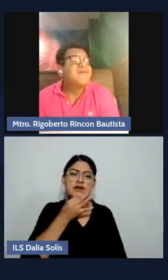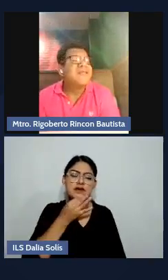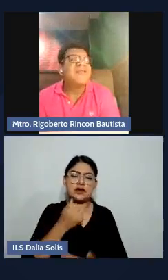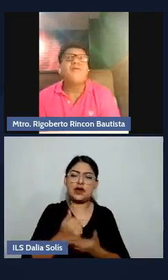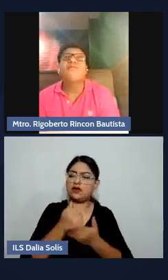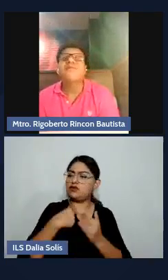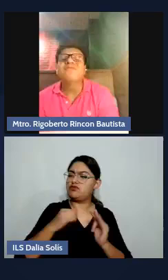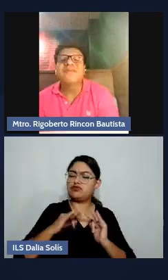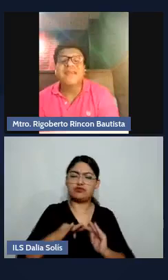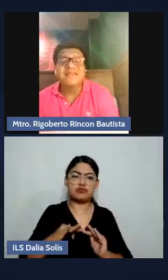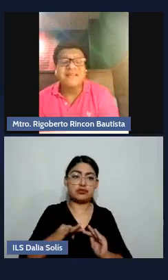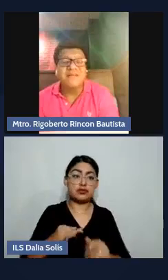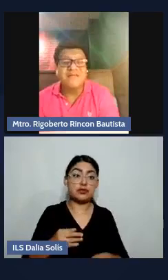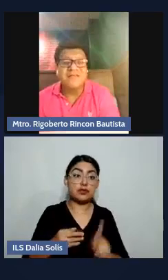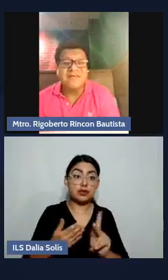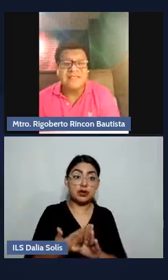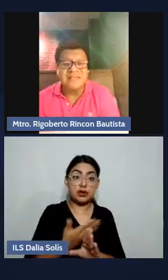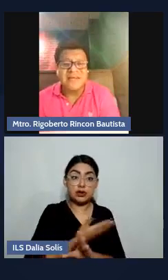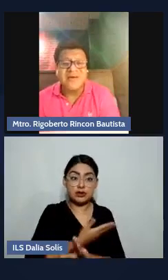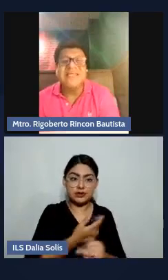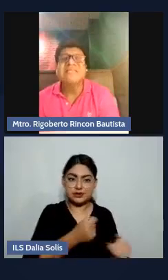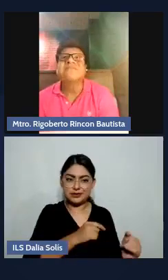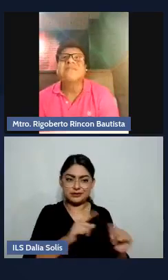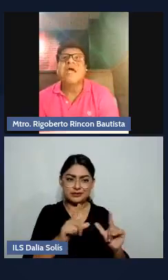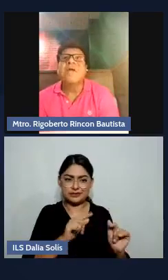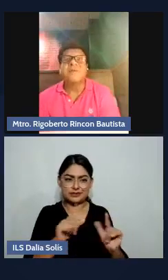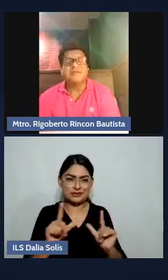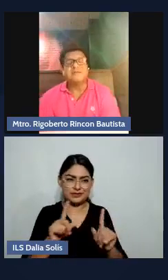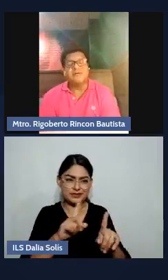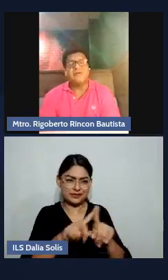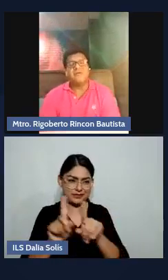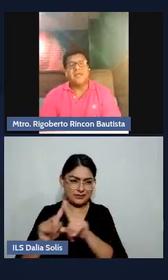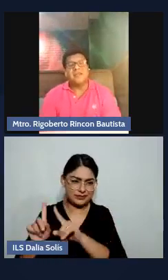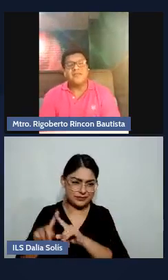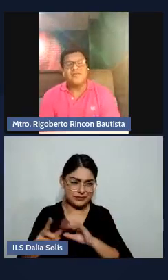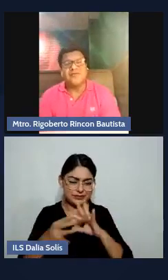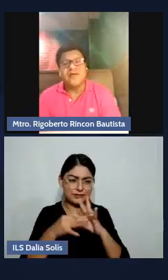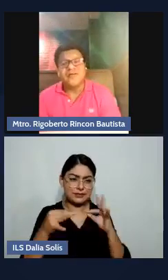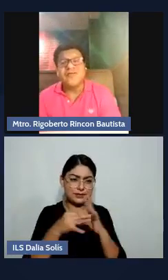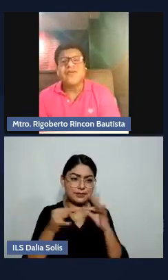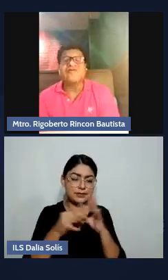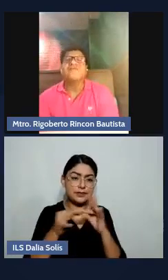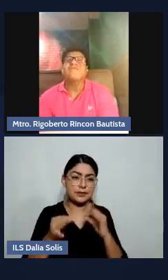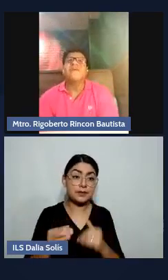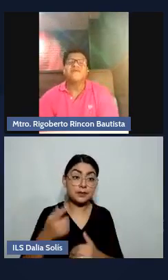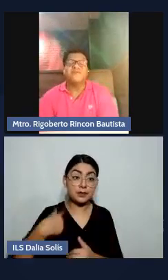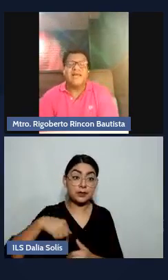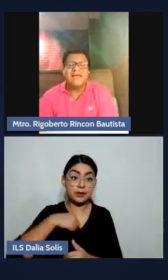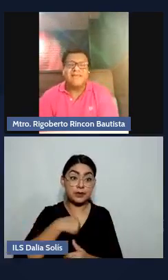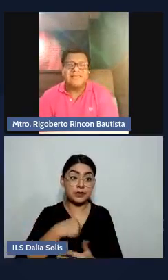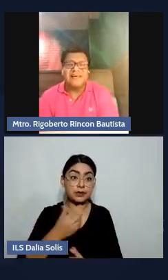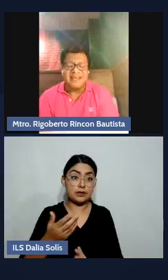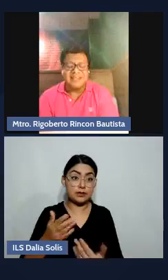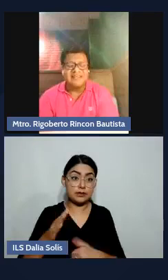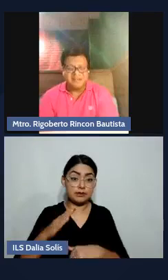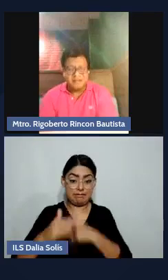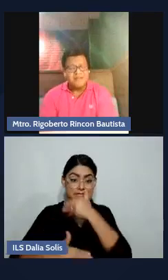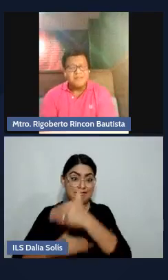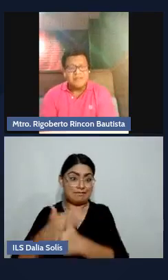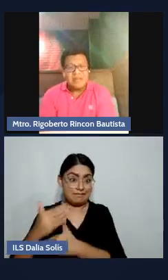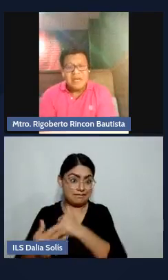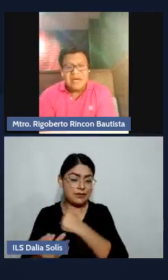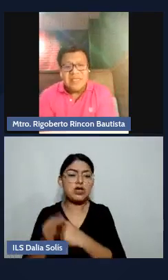en las diapositivas anteriores, pues todo lo que nos va a facturar más adelante, ¿no?